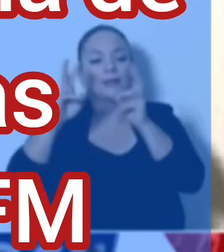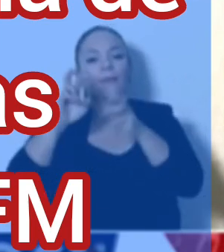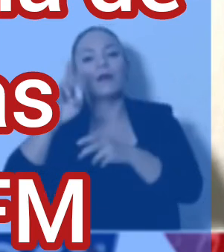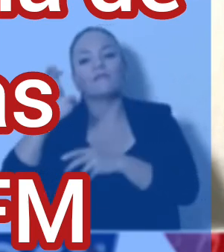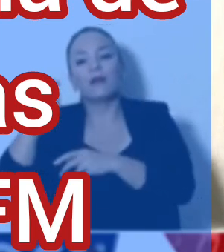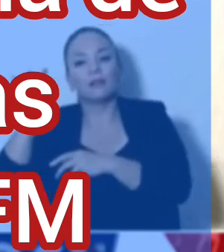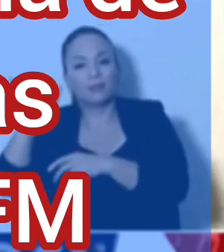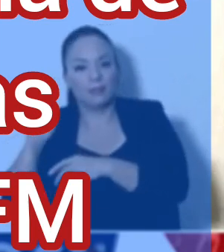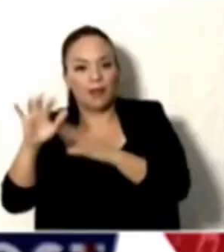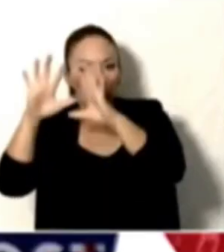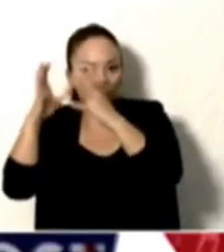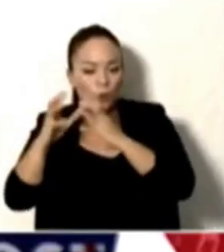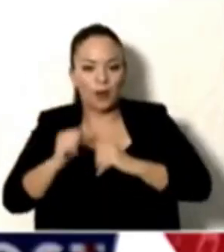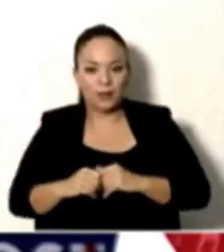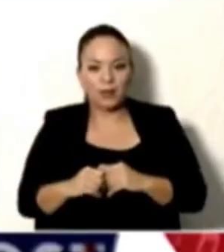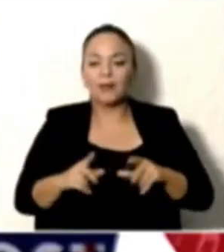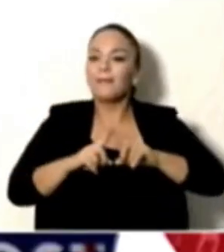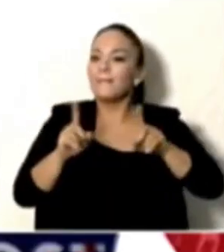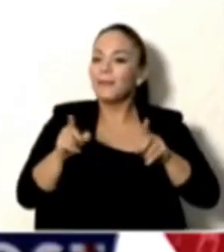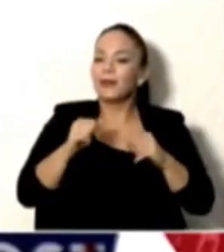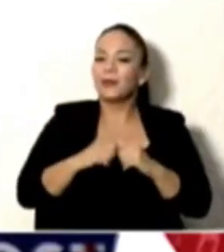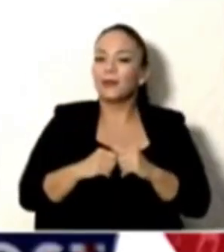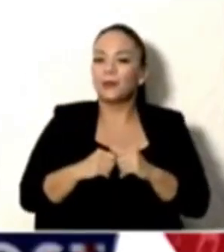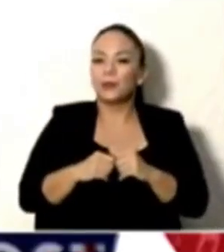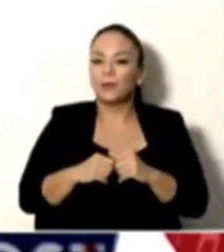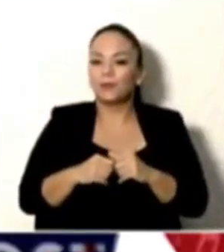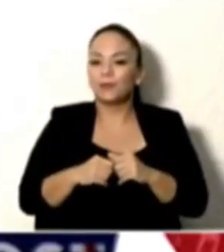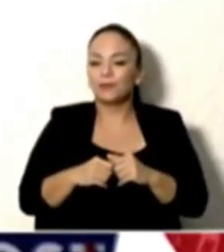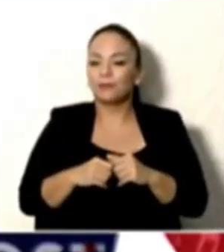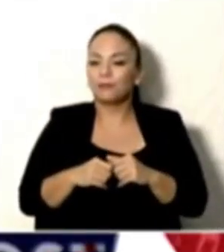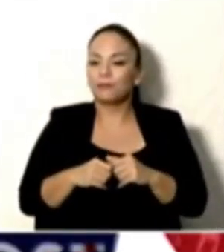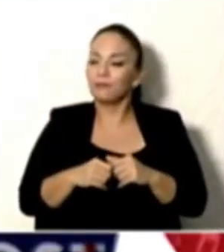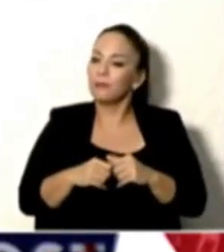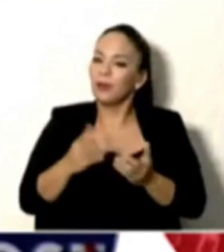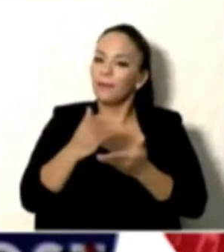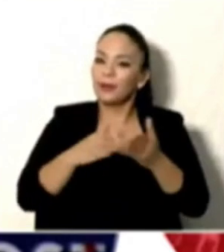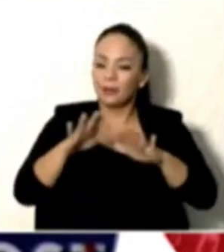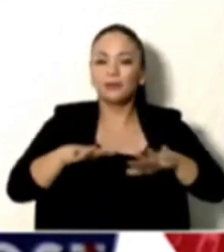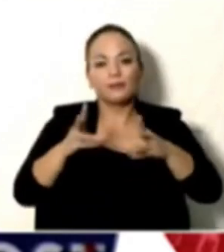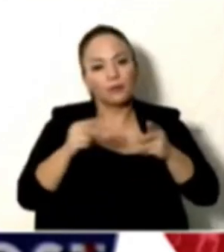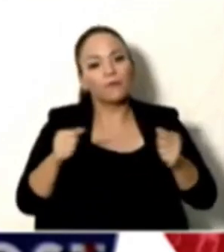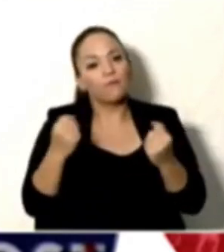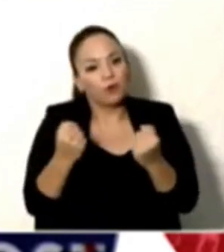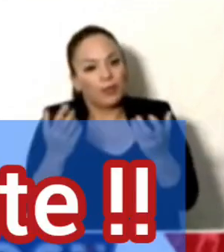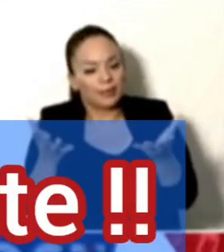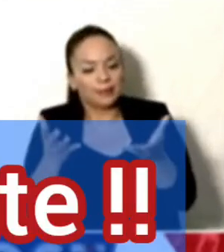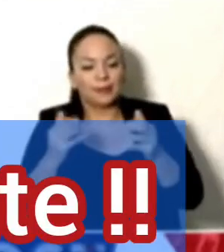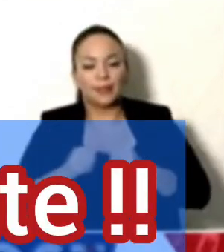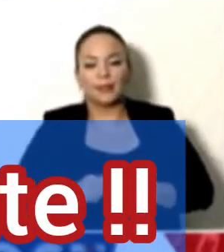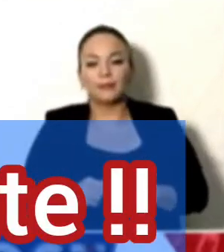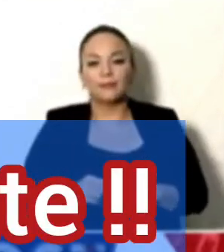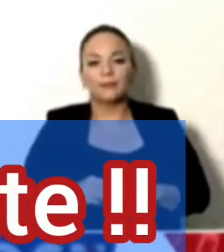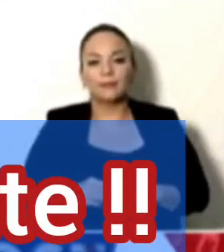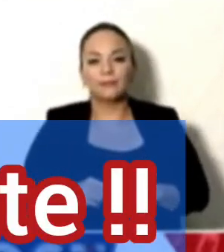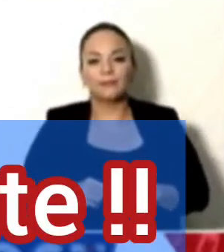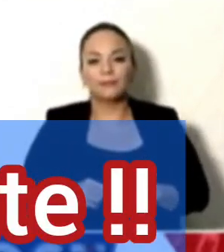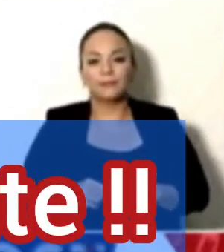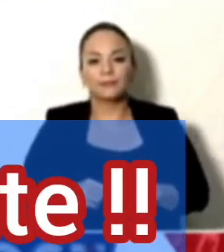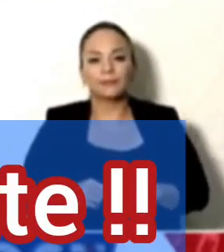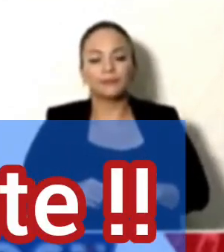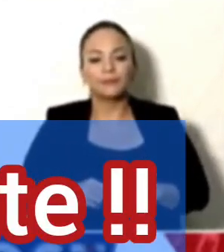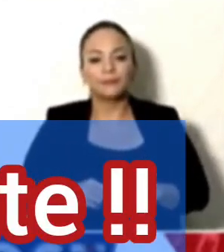global, solo que con esa dimensión territorial fortalecida.